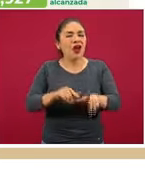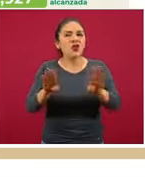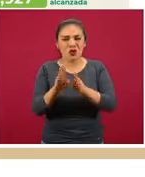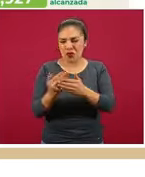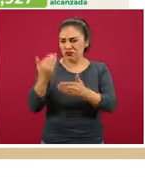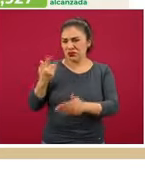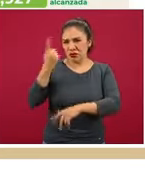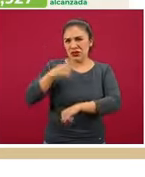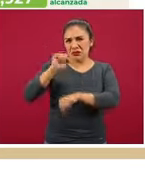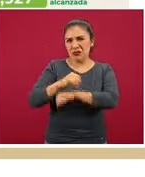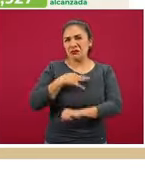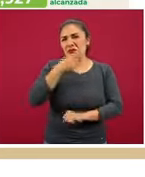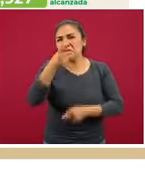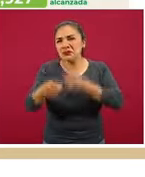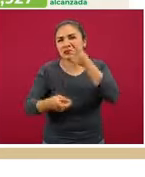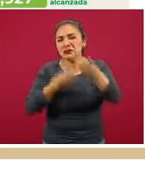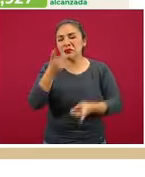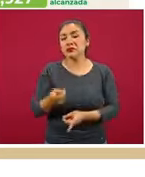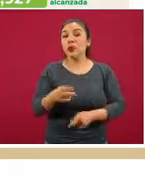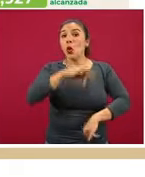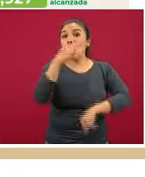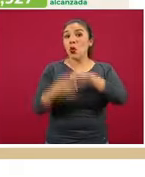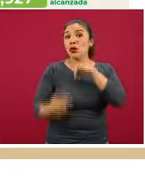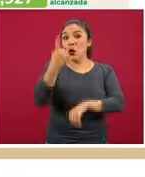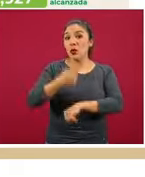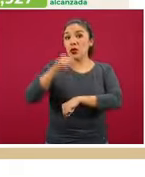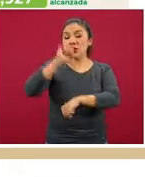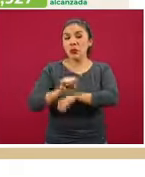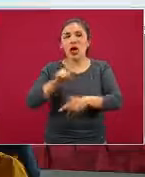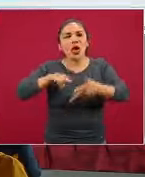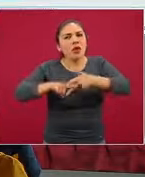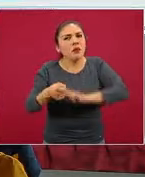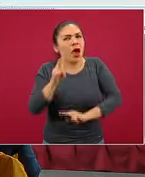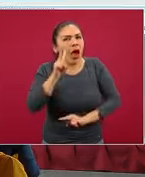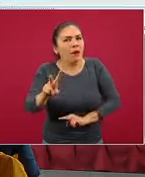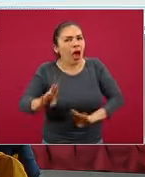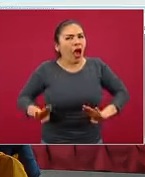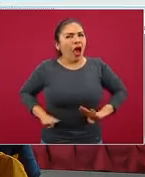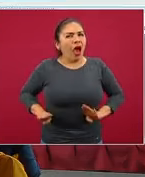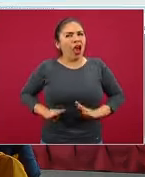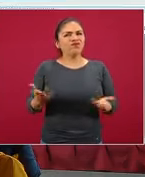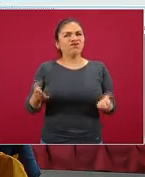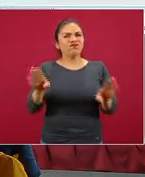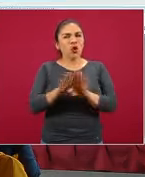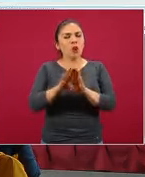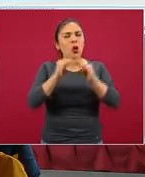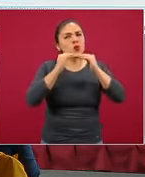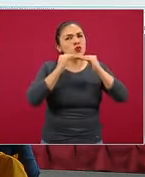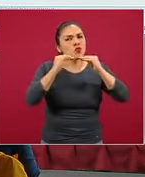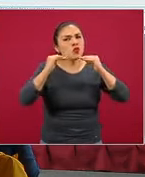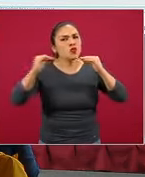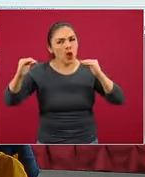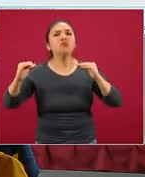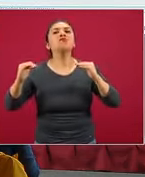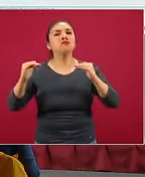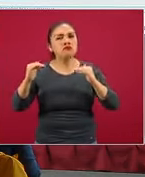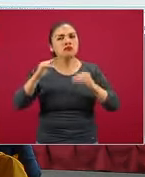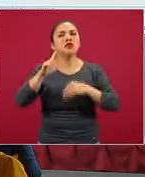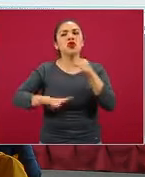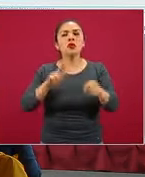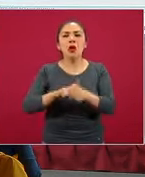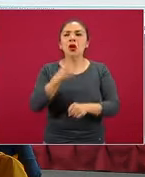semana, que precisamente la última semana empezaba a presentar ya una estabilidad. Habíamos tenido